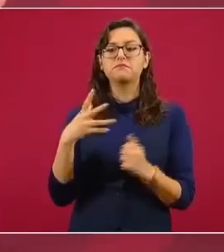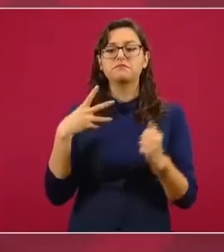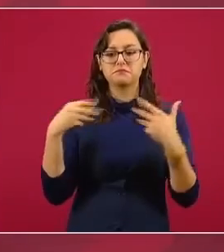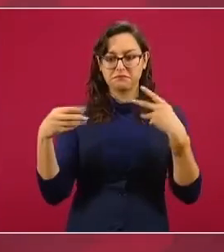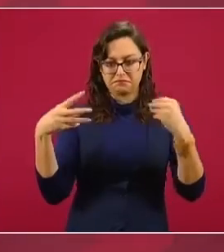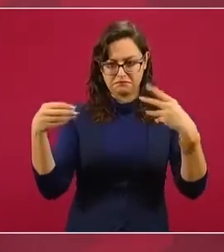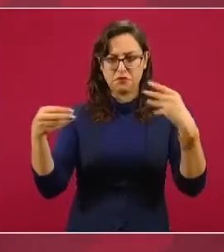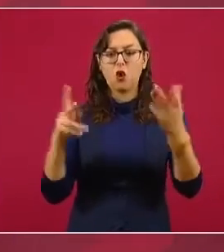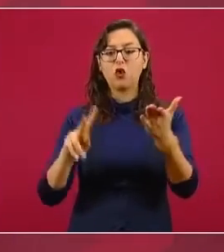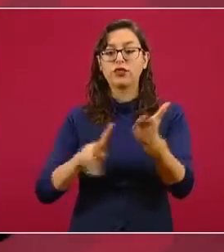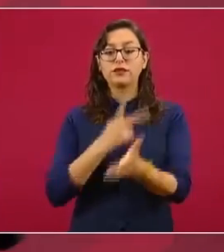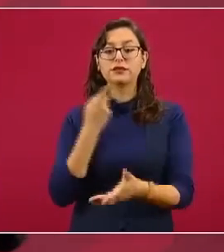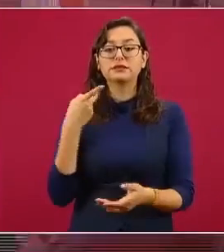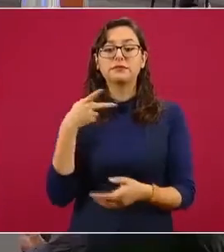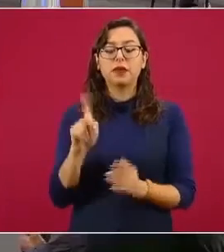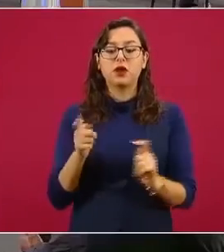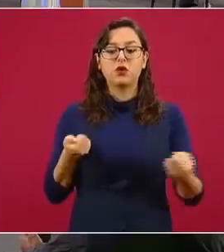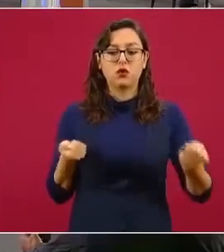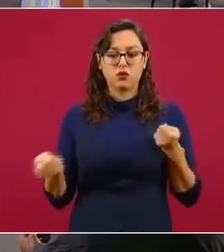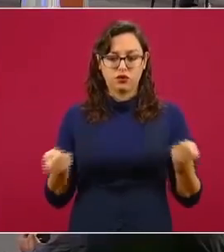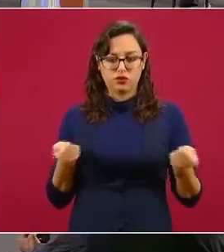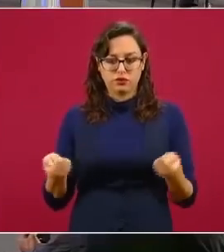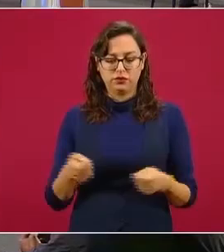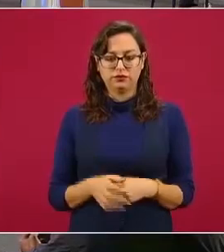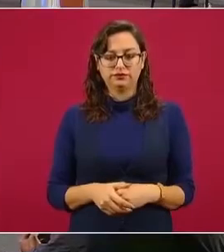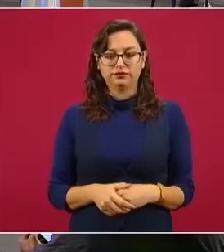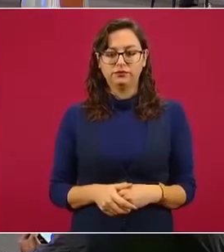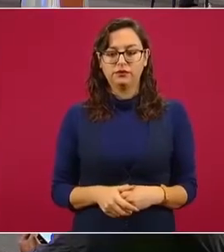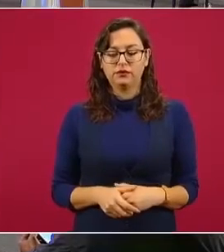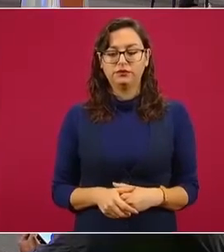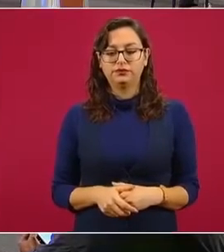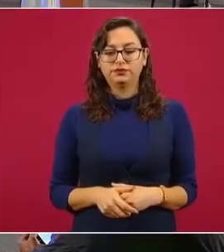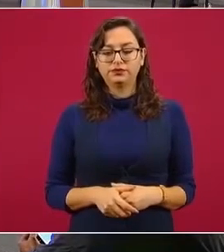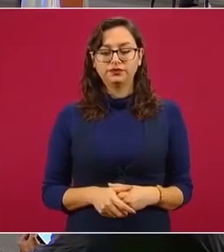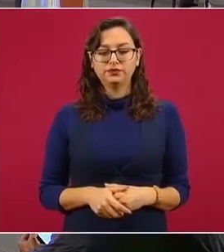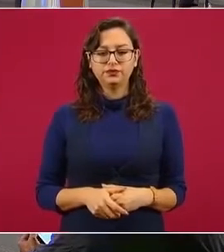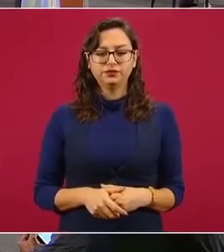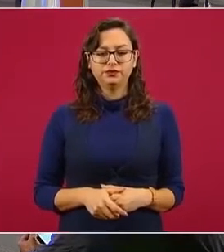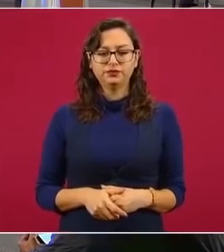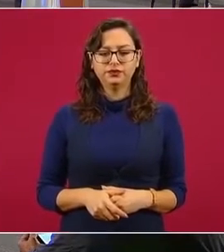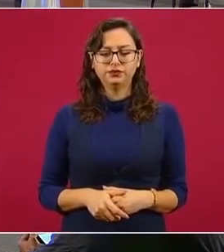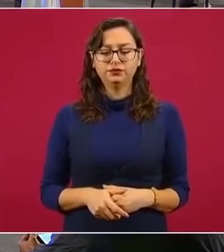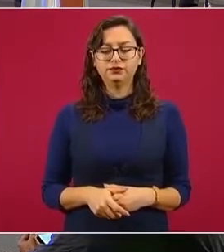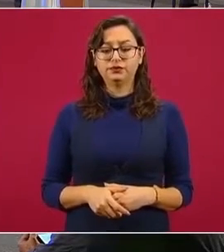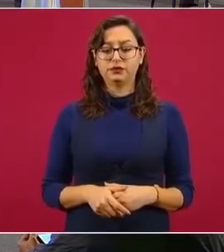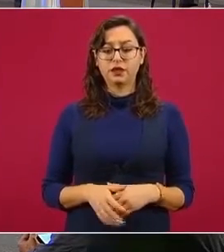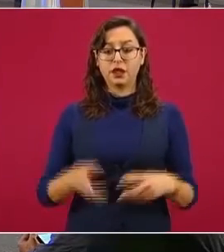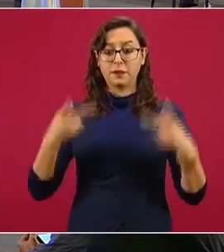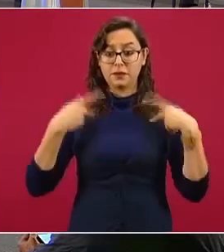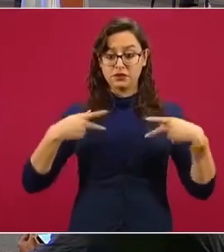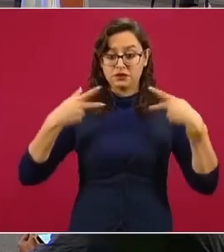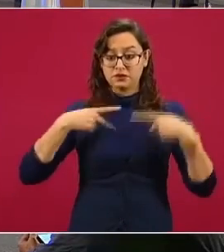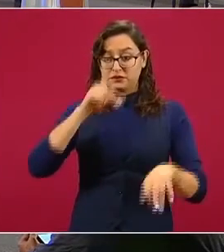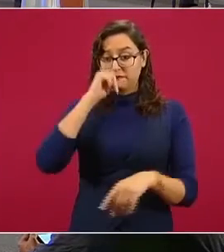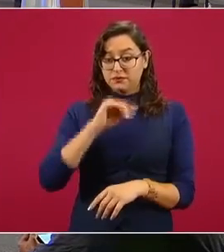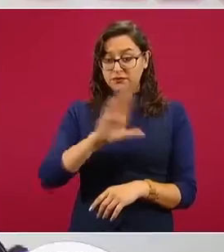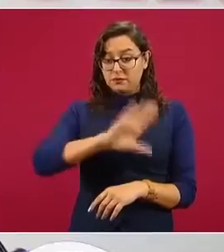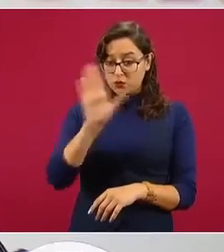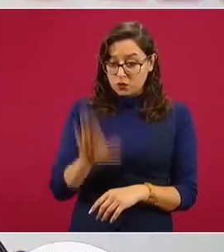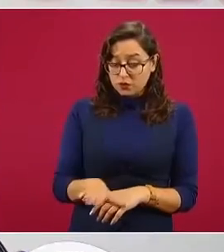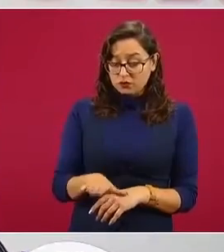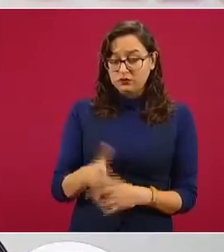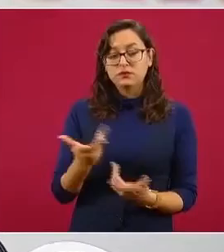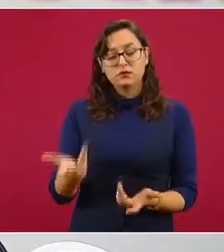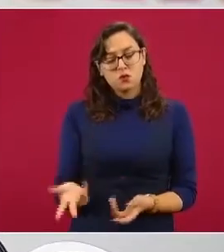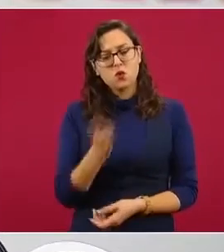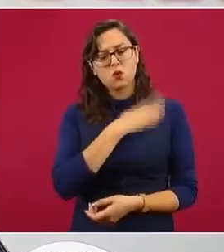rebrotes, pero controlables. La siguiente. En la mortalidad tenemos también la noticia positiva